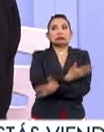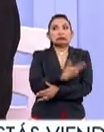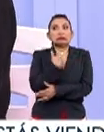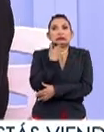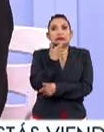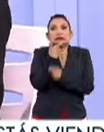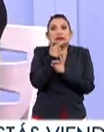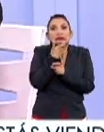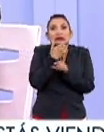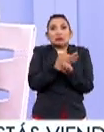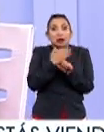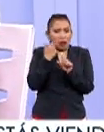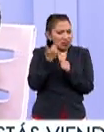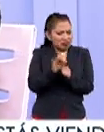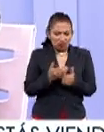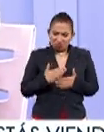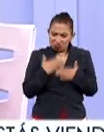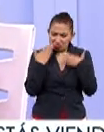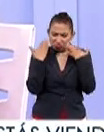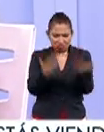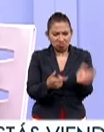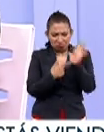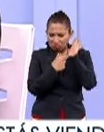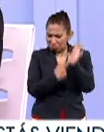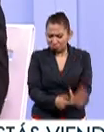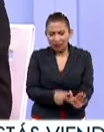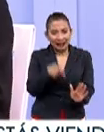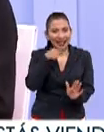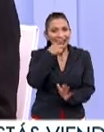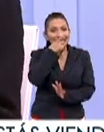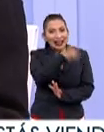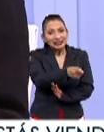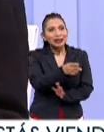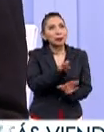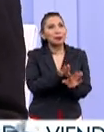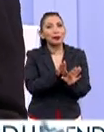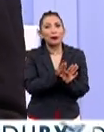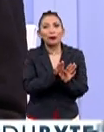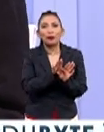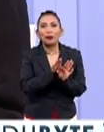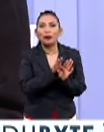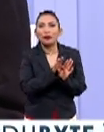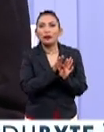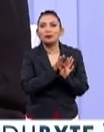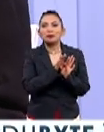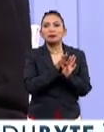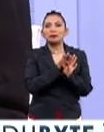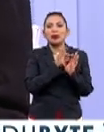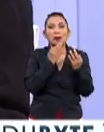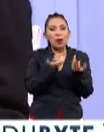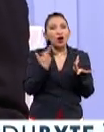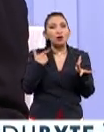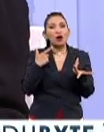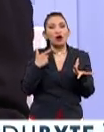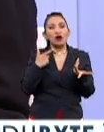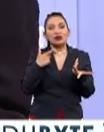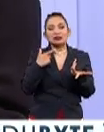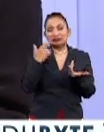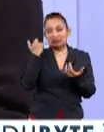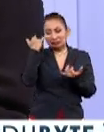comedia y te lo dice crudamente y te lo dice desde forma, desde